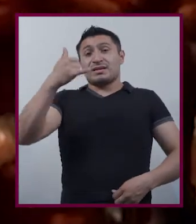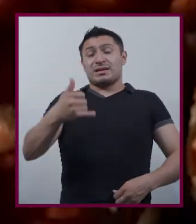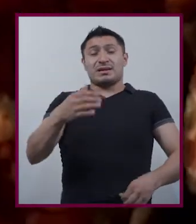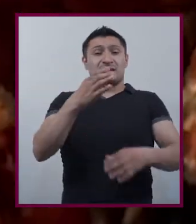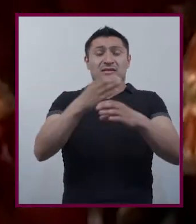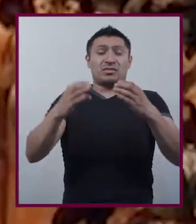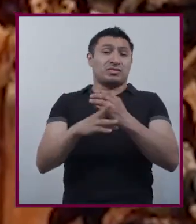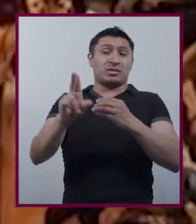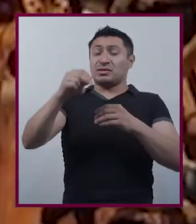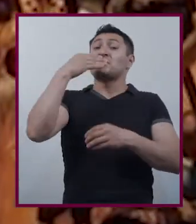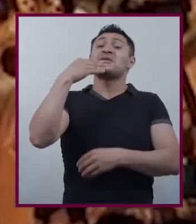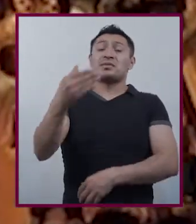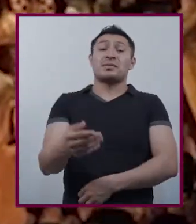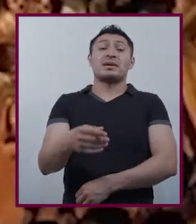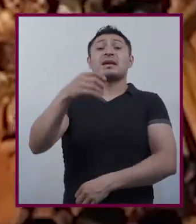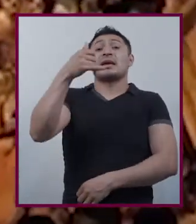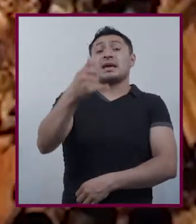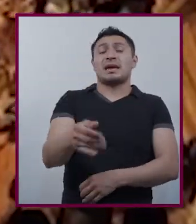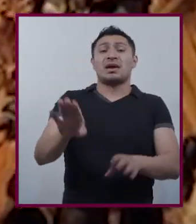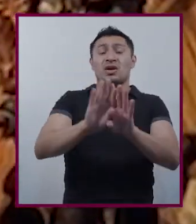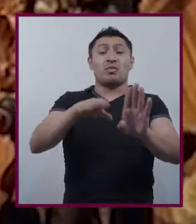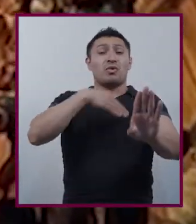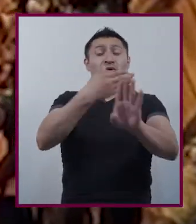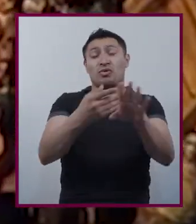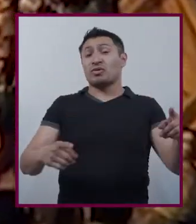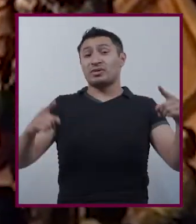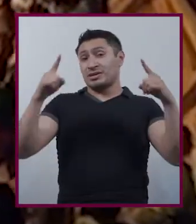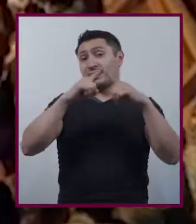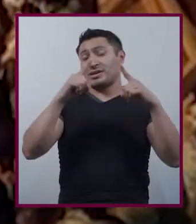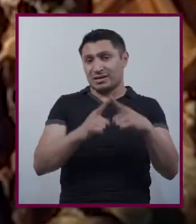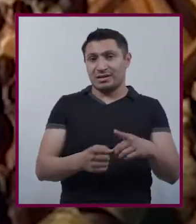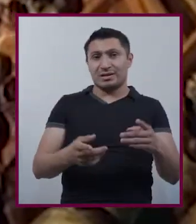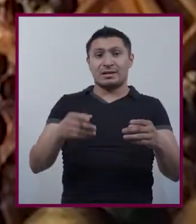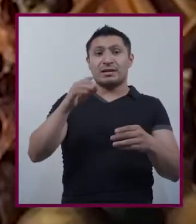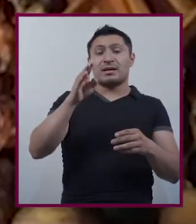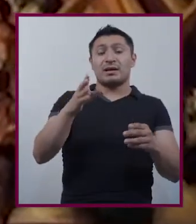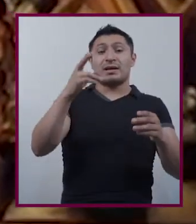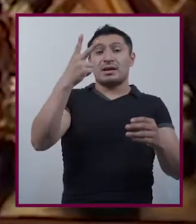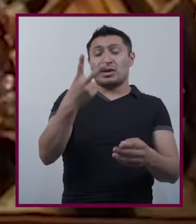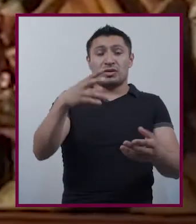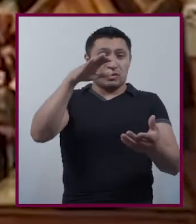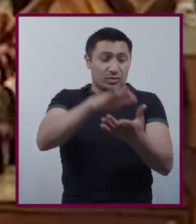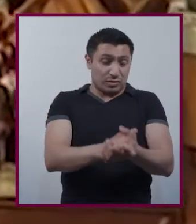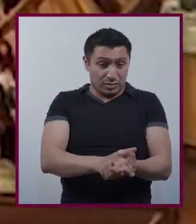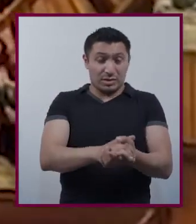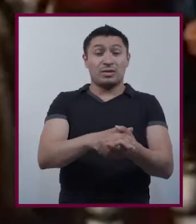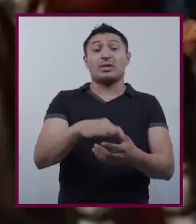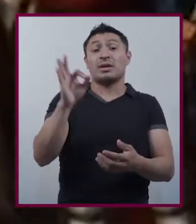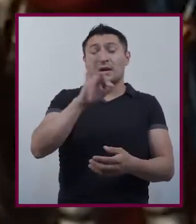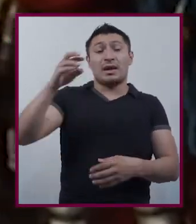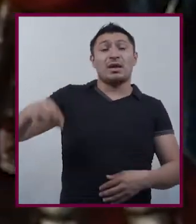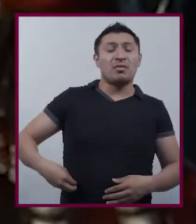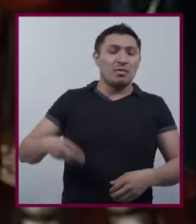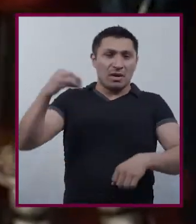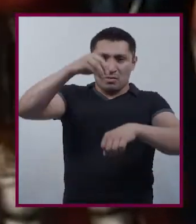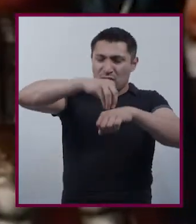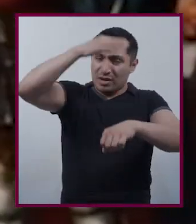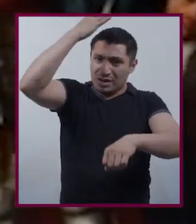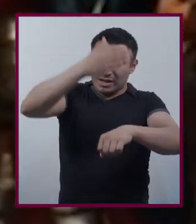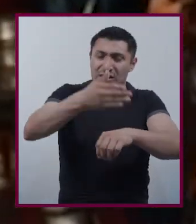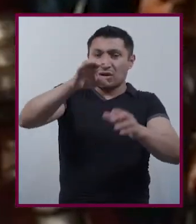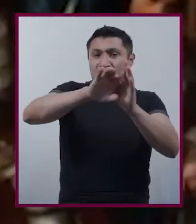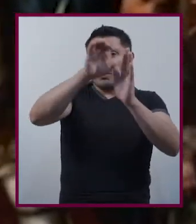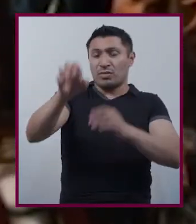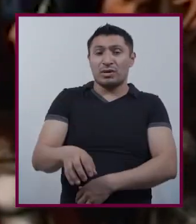no adecuadas, además de la blasfemia, los reniegos y la bigamia. Y, en caso de culpabilidad, aplicaba castigos